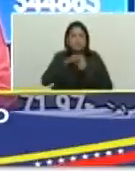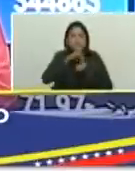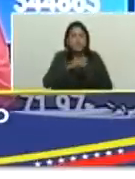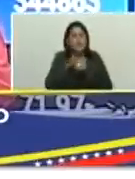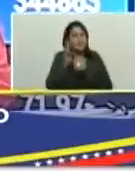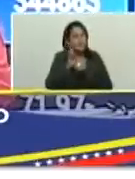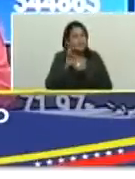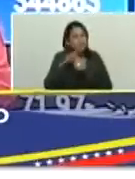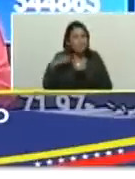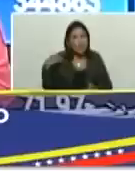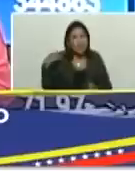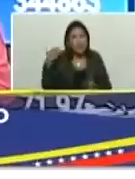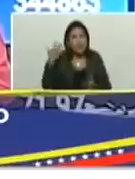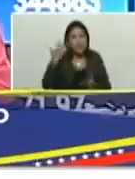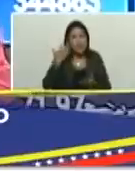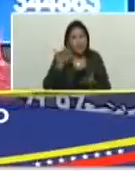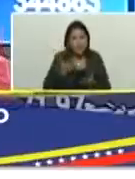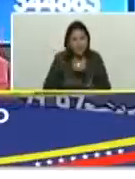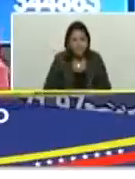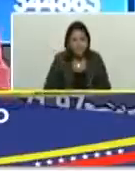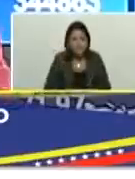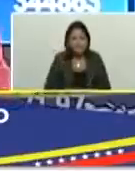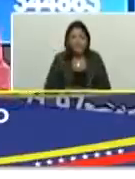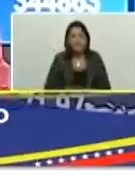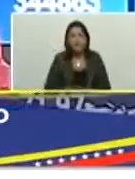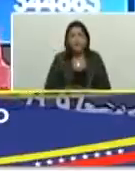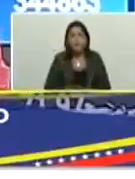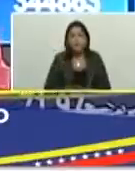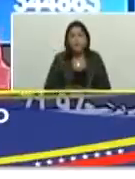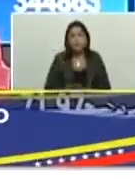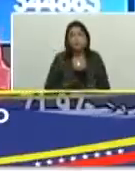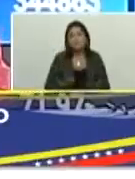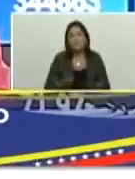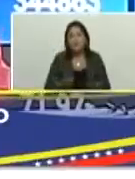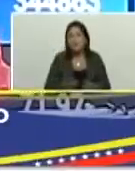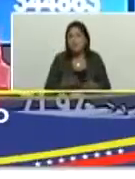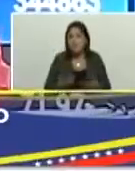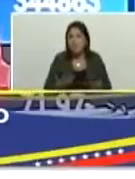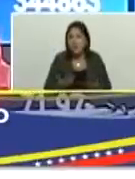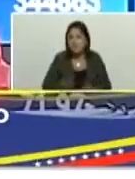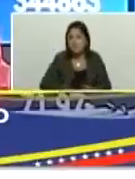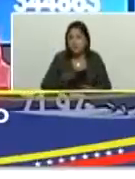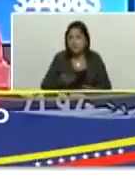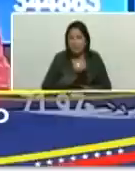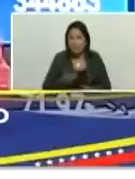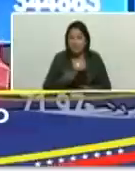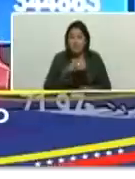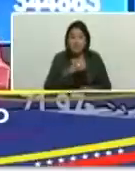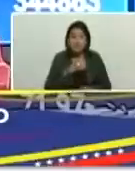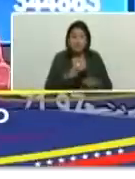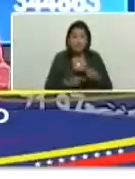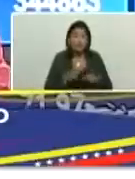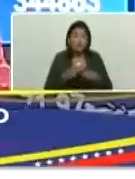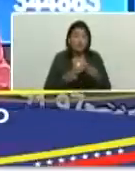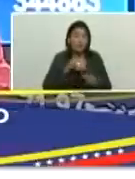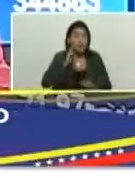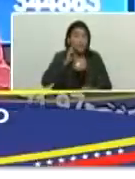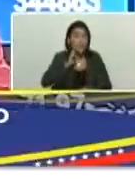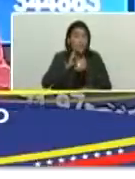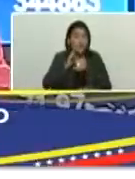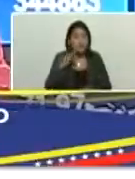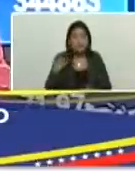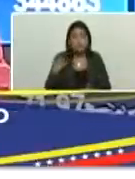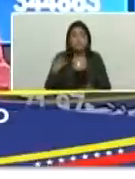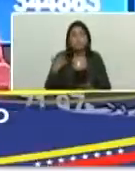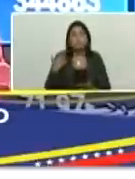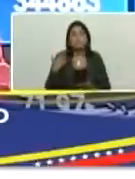los siglos. Este periodo de la Revolución Bolivariana, mostrando todo